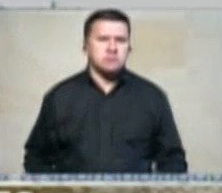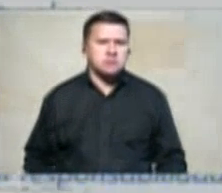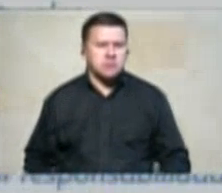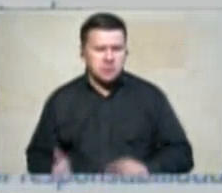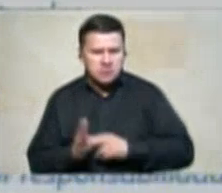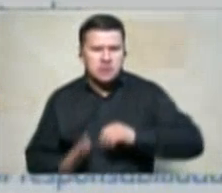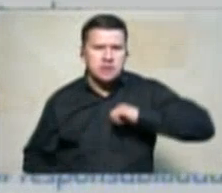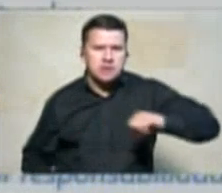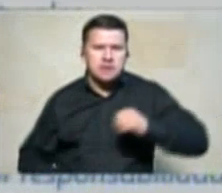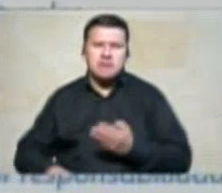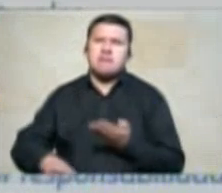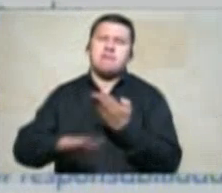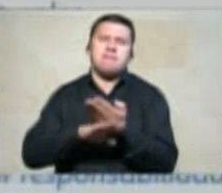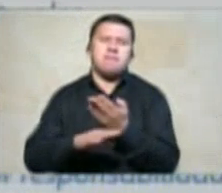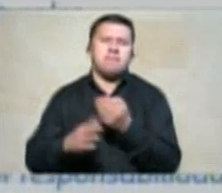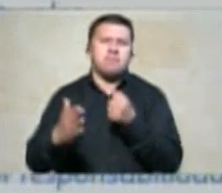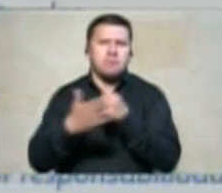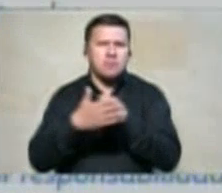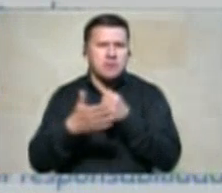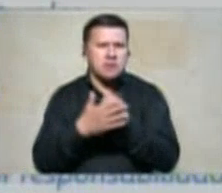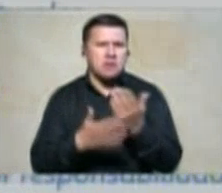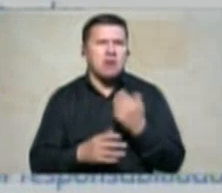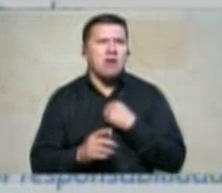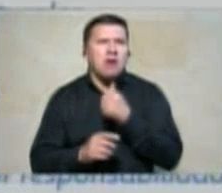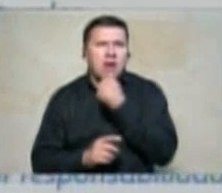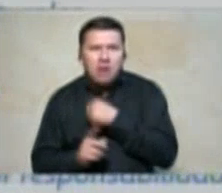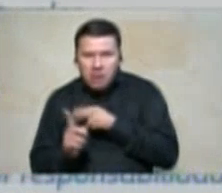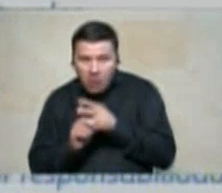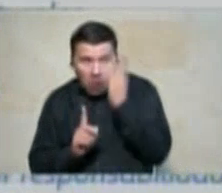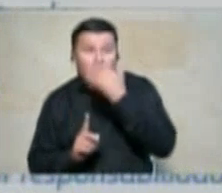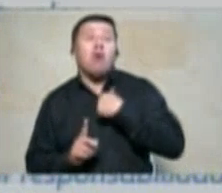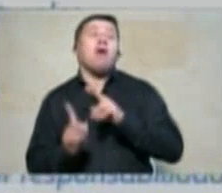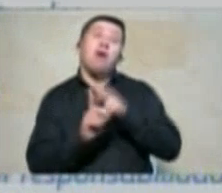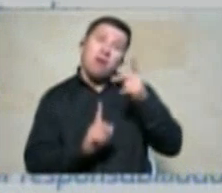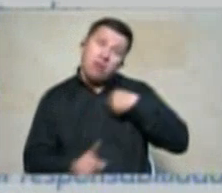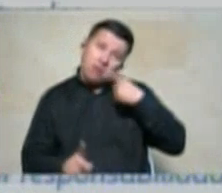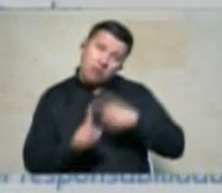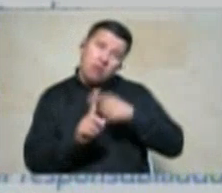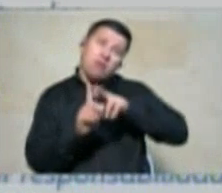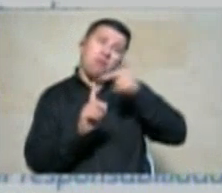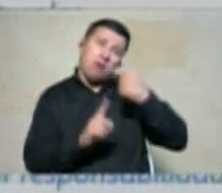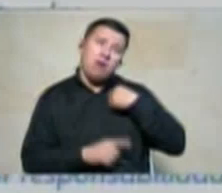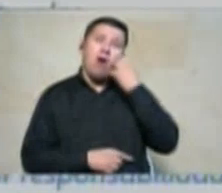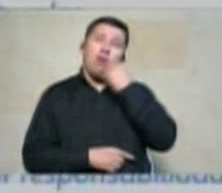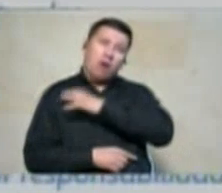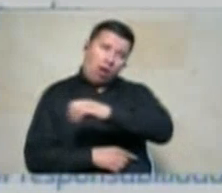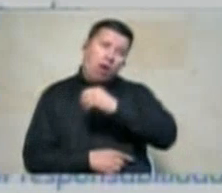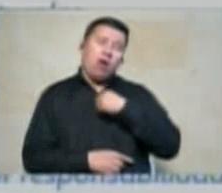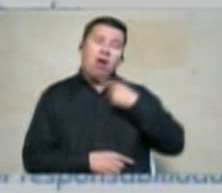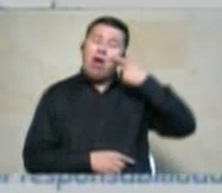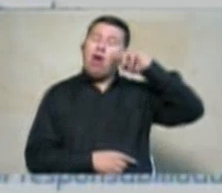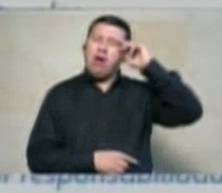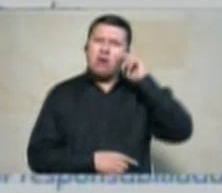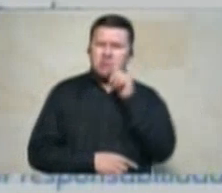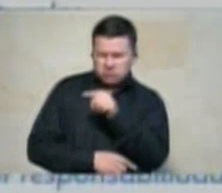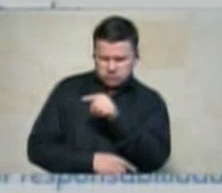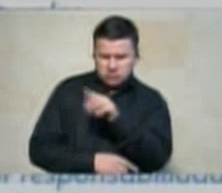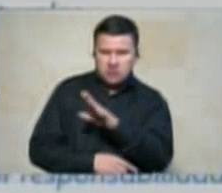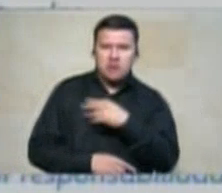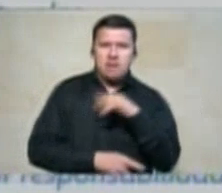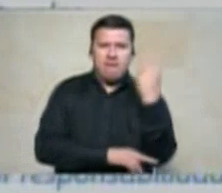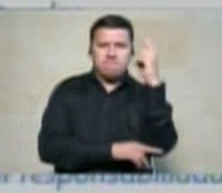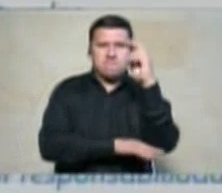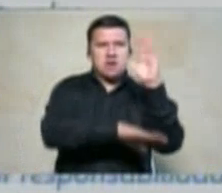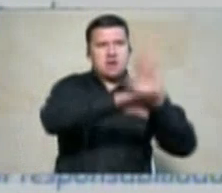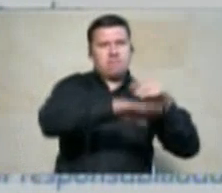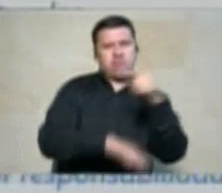tener el derecho a reclamar intentan hacerse pasar por víctimas. A estos fraudulentos nosotros los denunciamos ante la Fiscalía